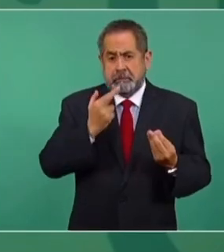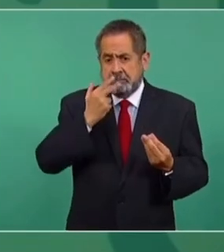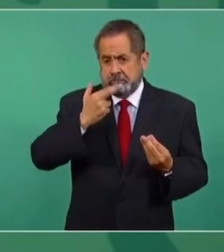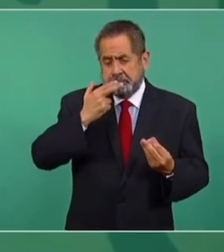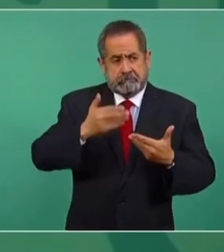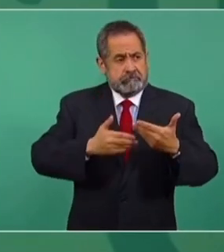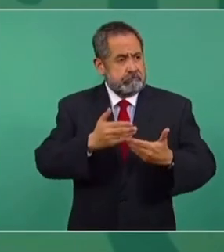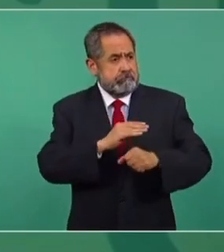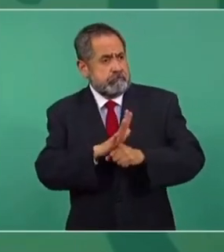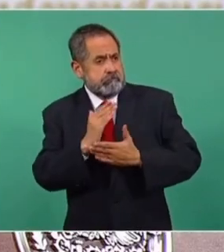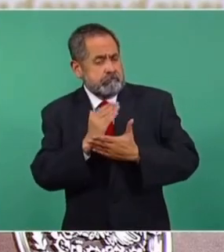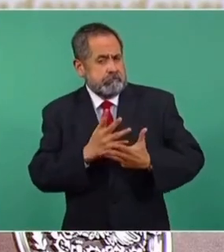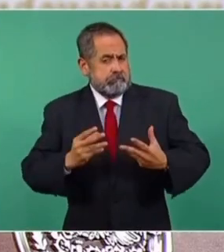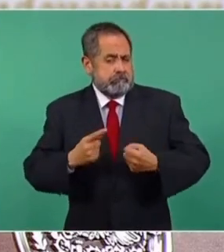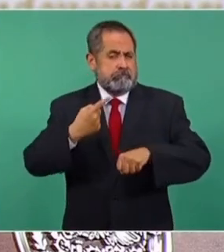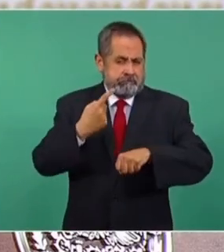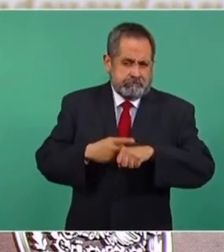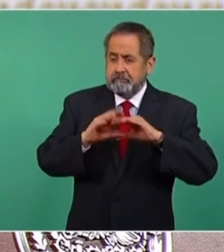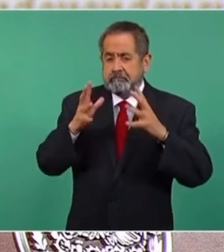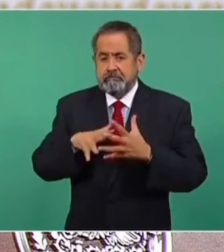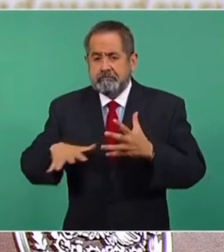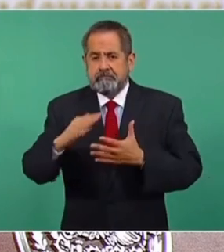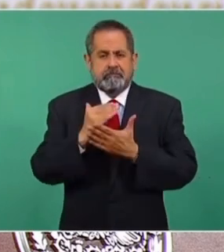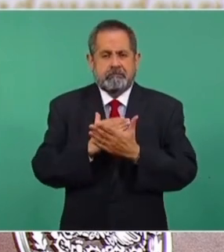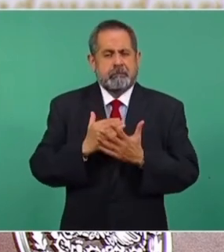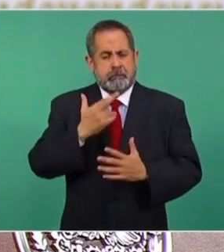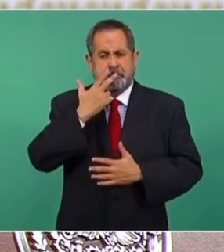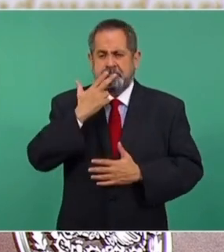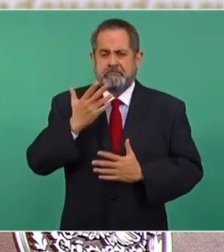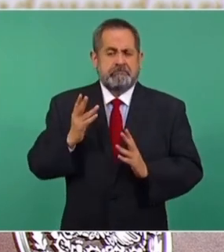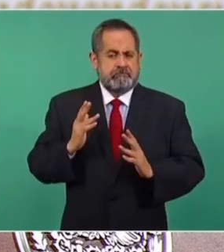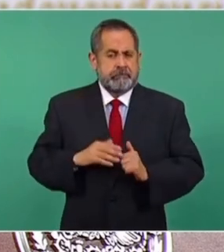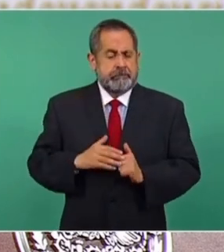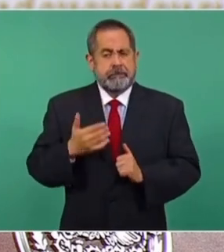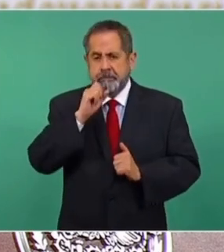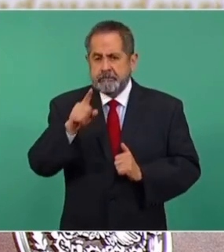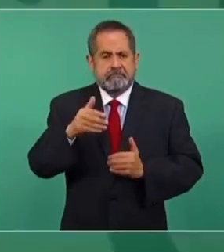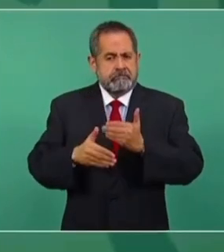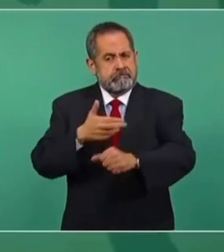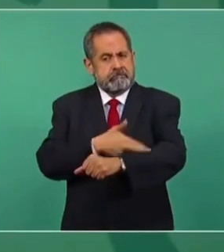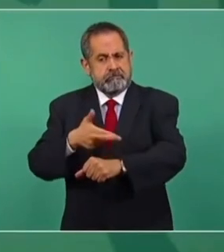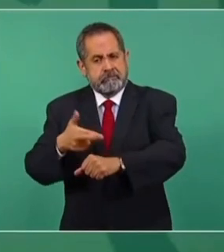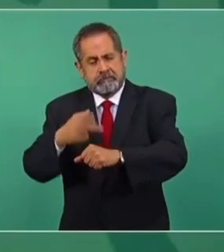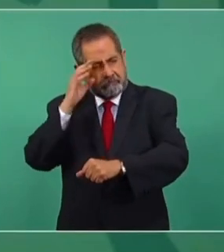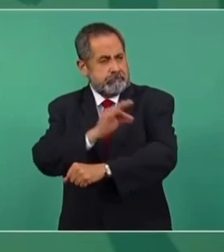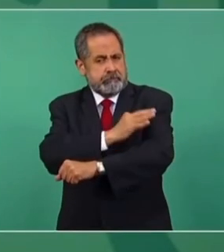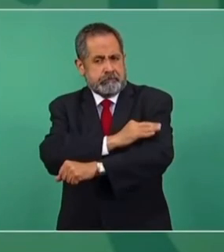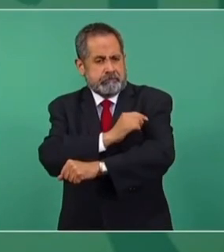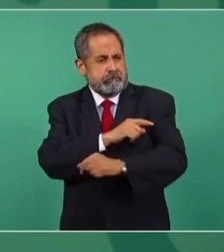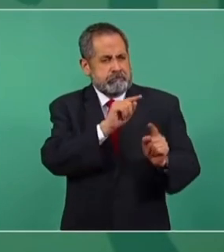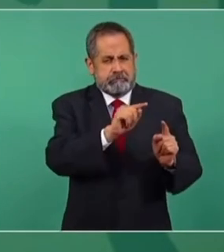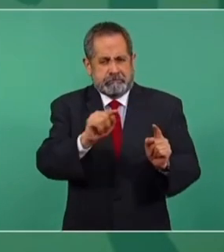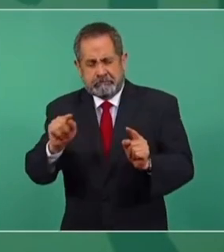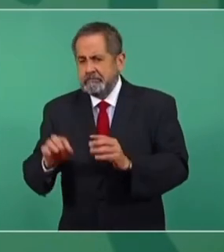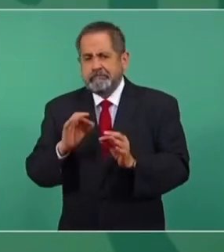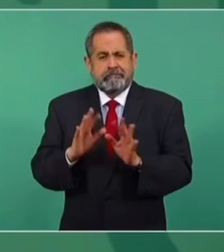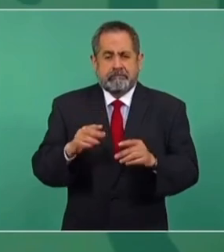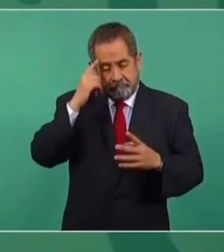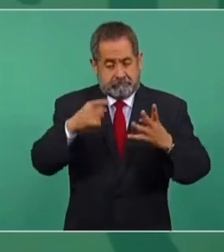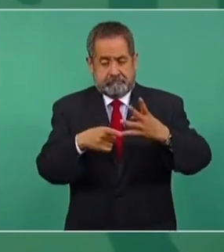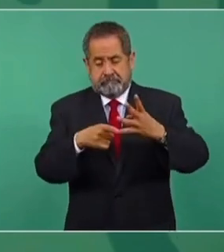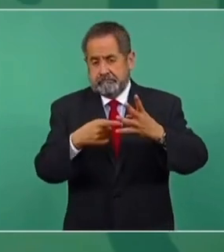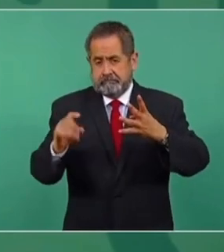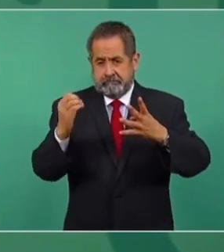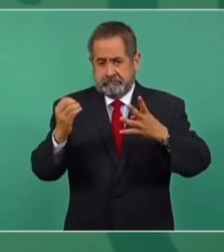El efecto dañino de la pandemia, en todo sentido. Y vamos avanzando en la vacunación. Queremos para finales de este mes